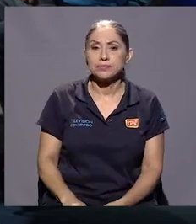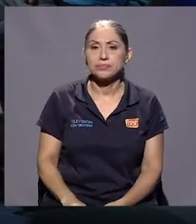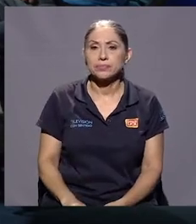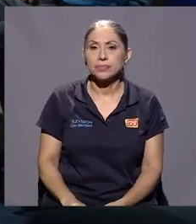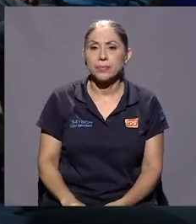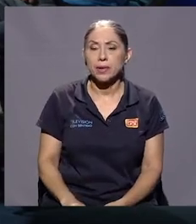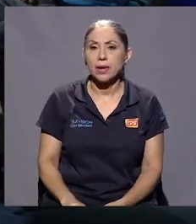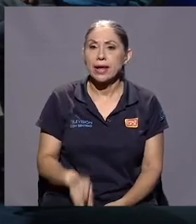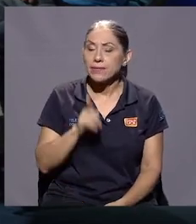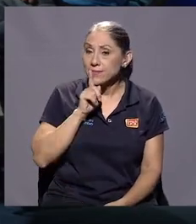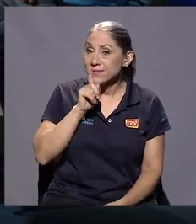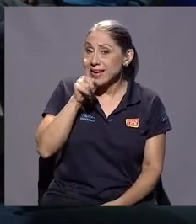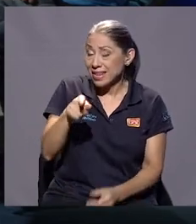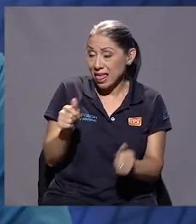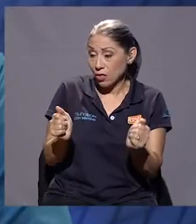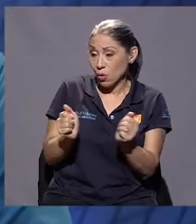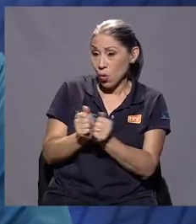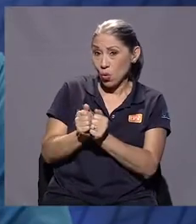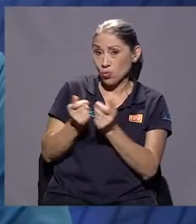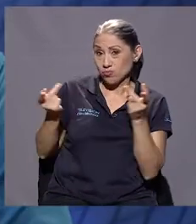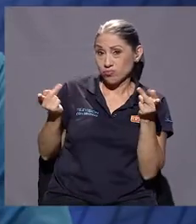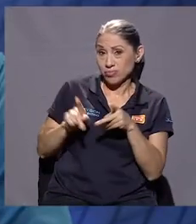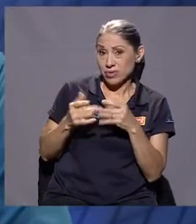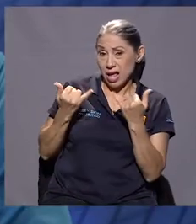ya llegamos con el tema pandemia